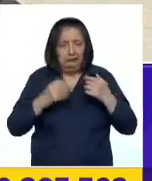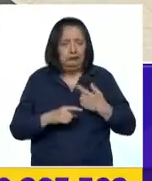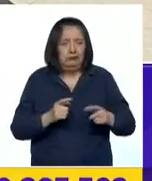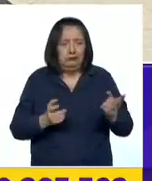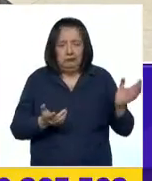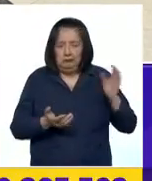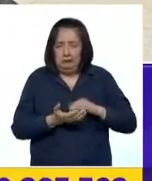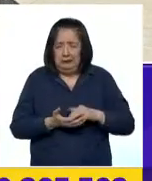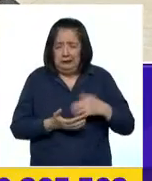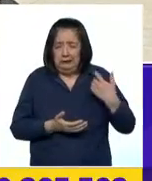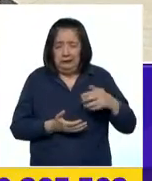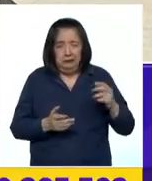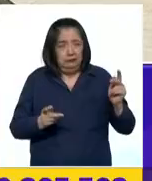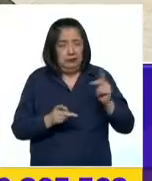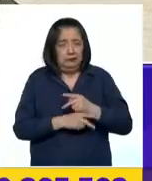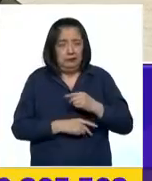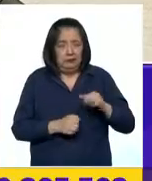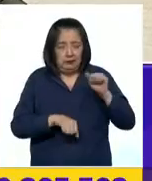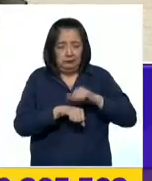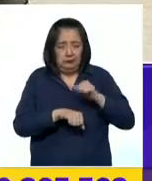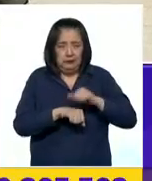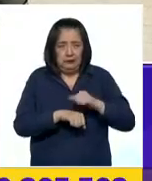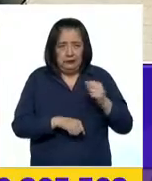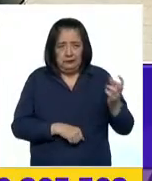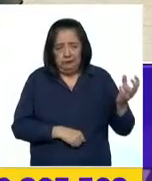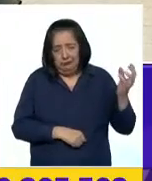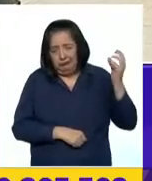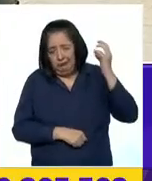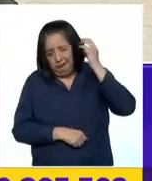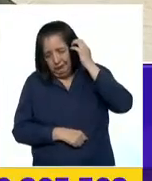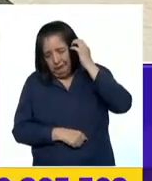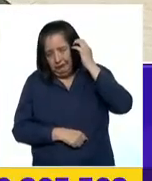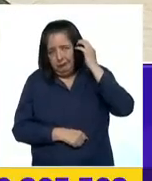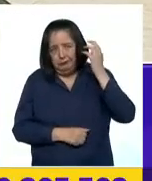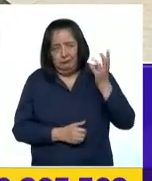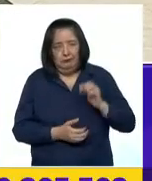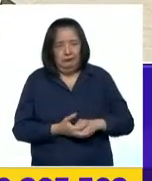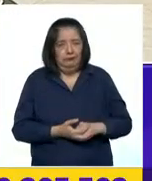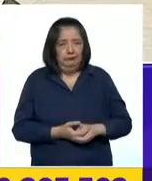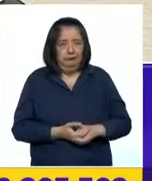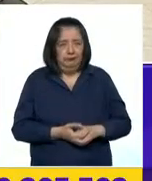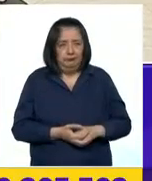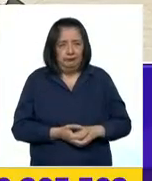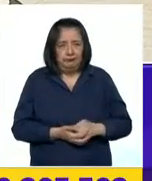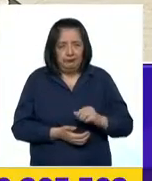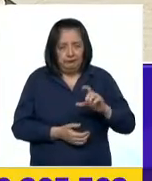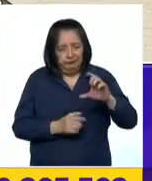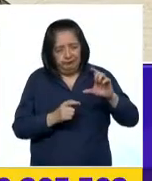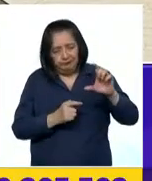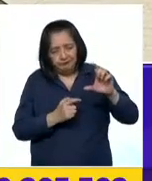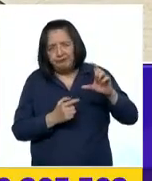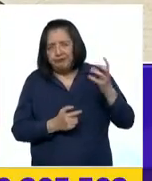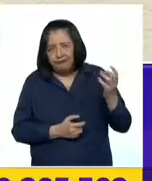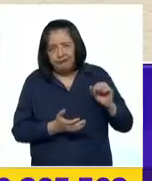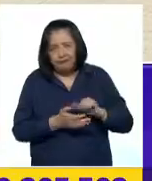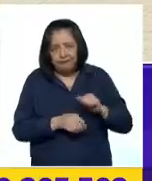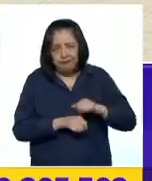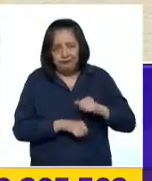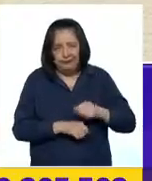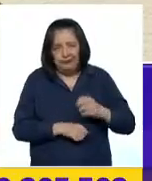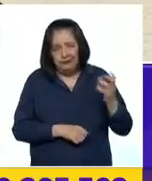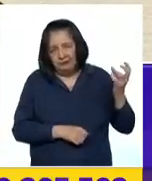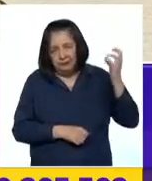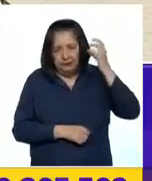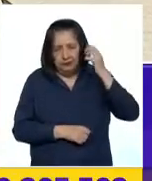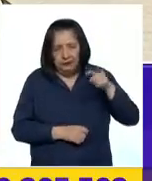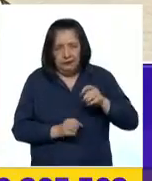el más grave es la piedra que ha recibido en el oído, que es el tamaño de un tarro de leche, un poco más grande. Entonces, desde